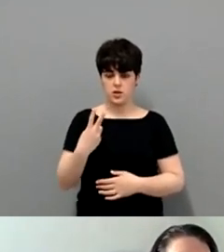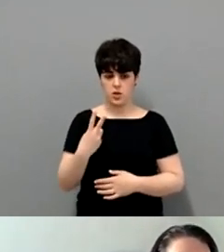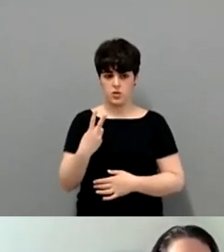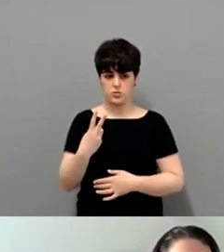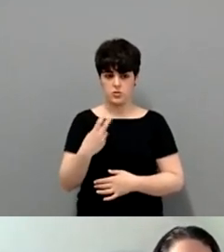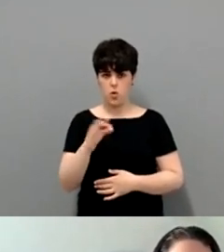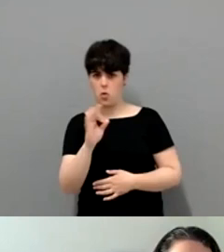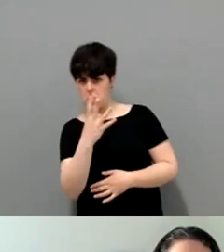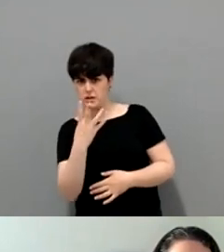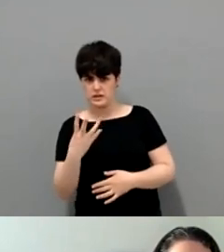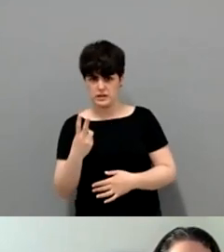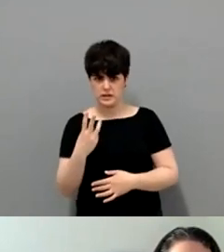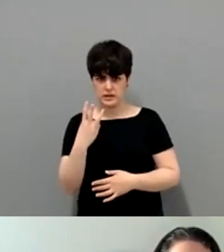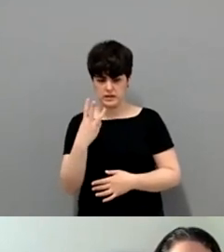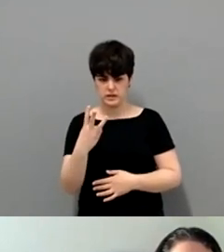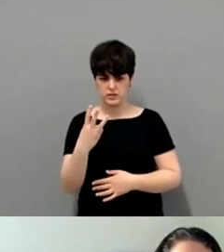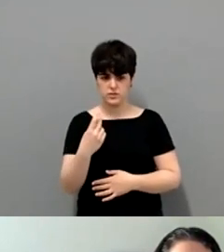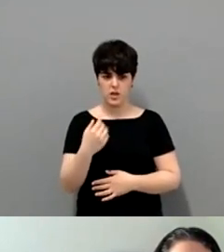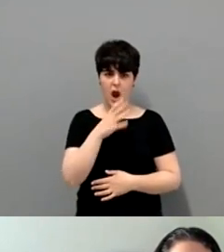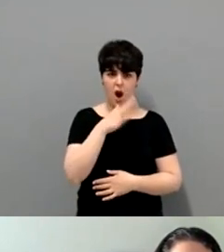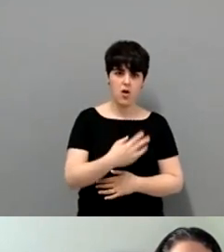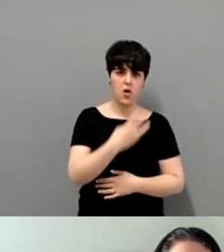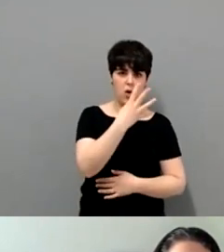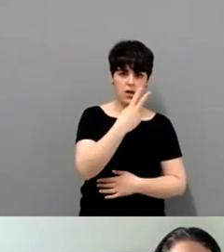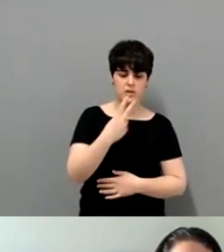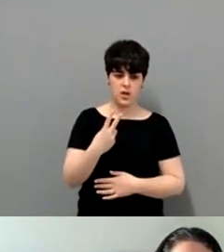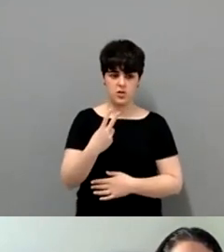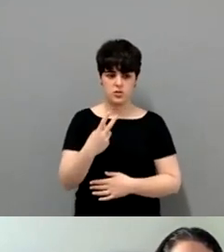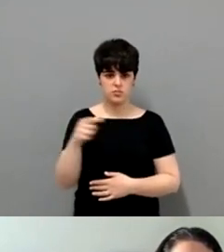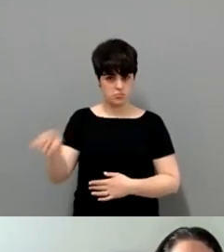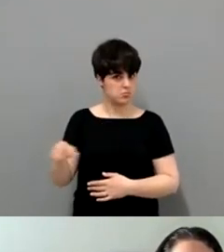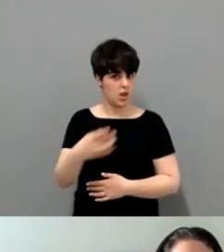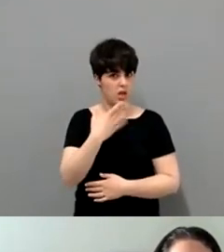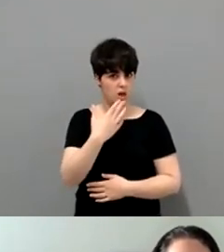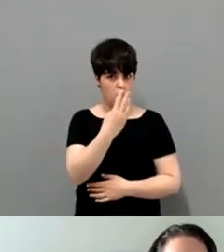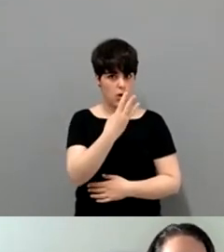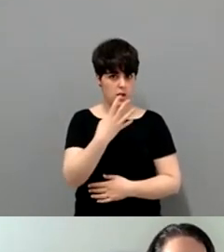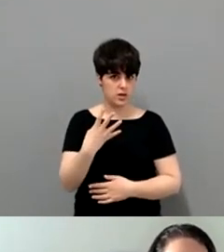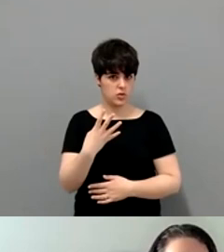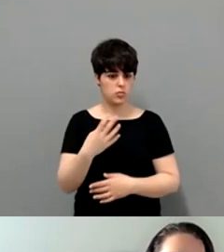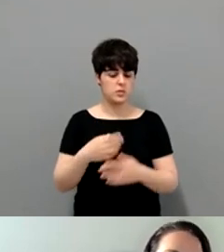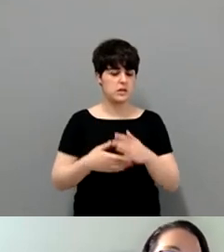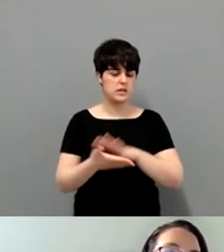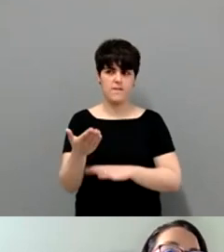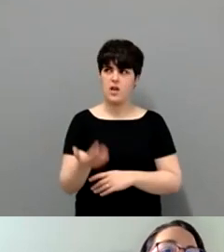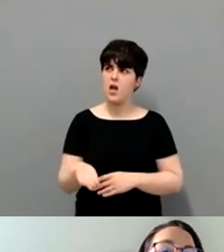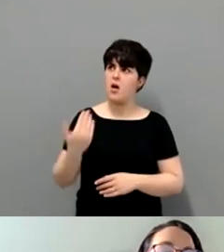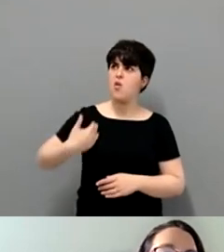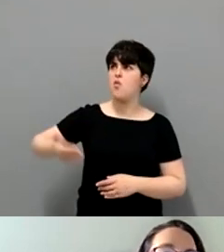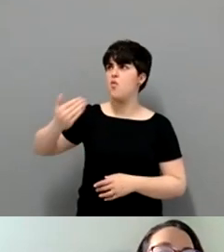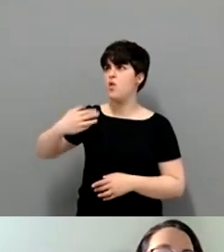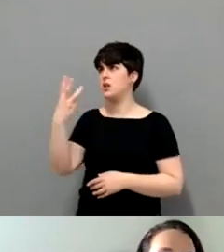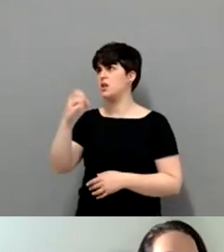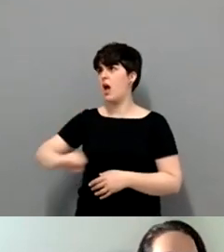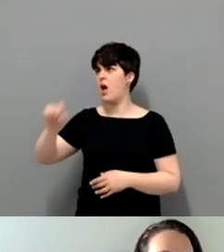o 43, Rocío? 42. Vale, Rocío tiene 42 años y parece que, bueno, sí, esto es que pasó hace 30 años, ¿no?